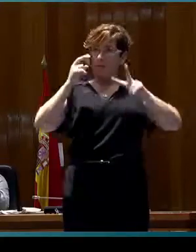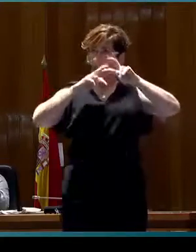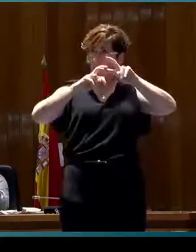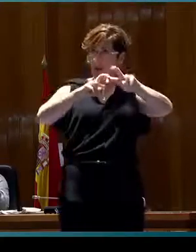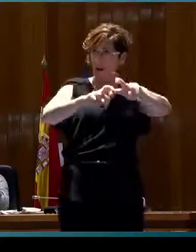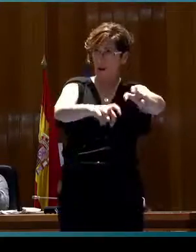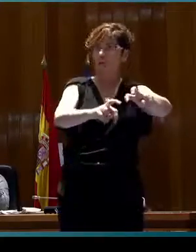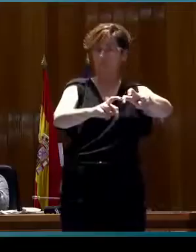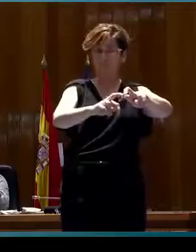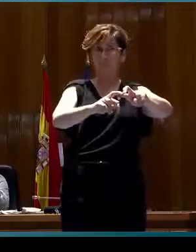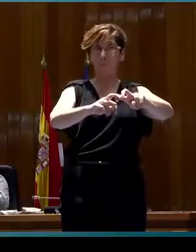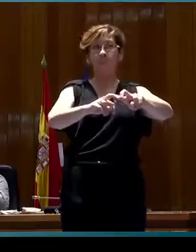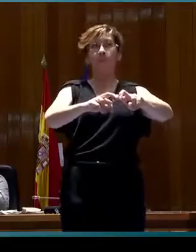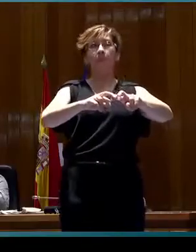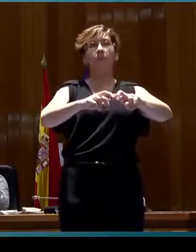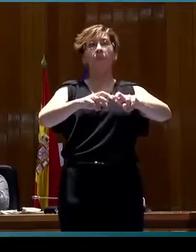el